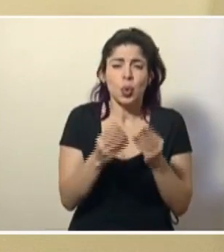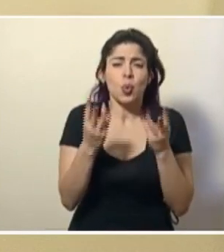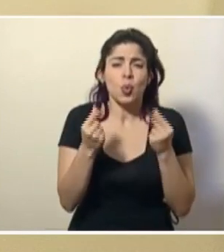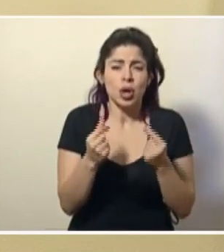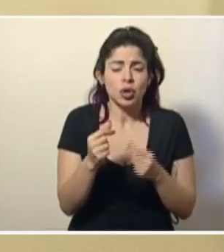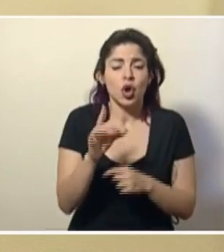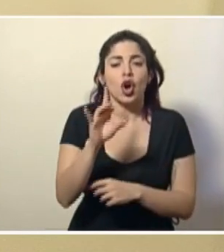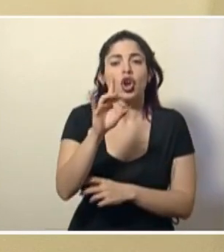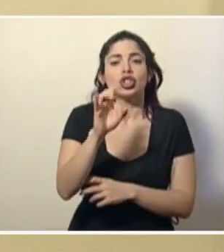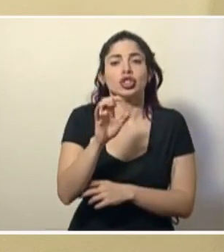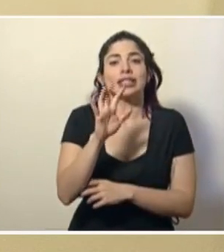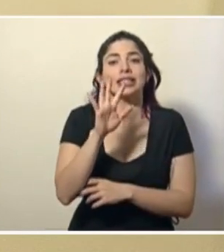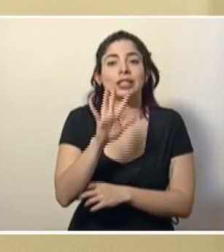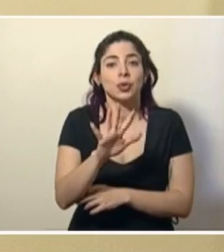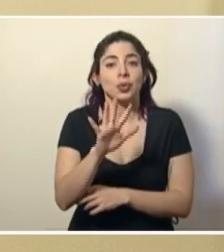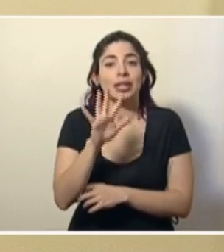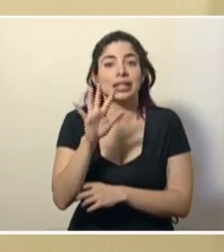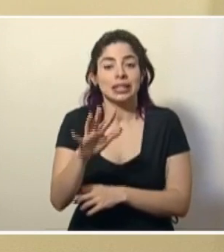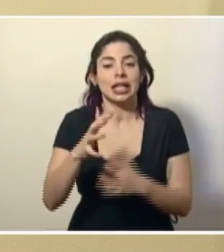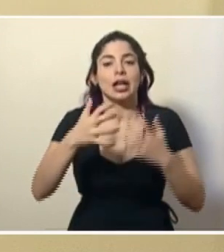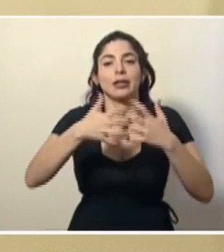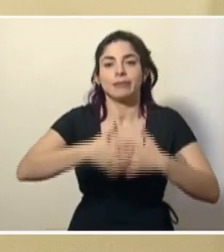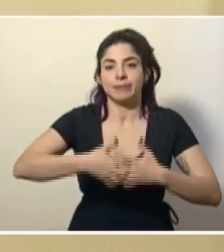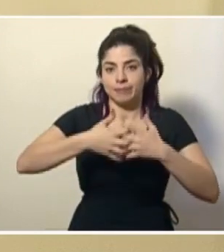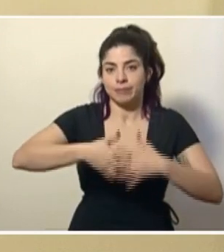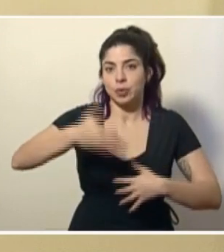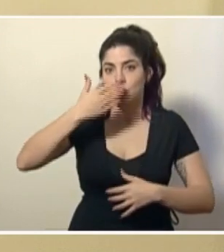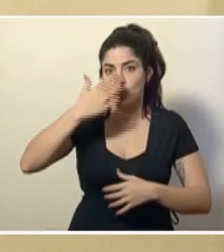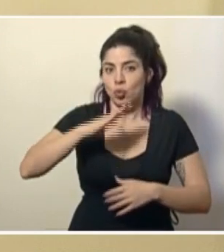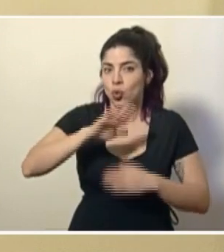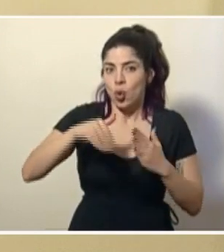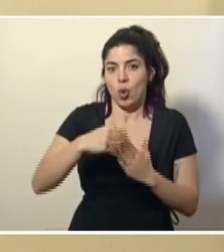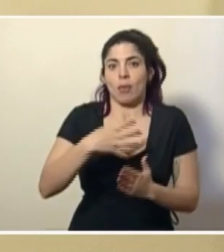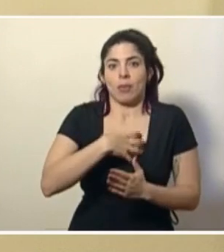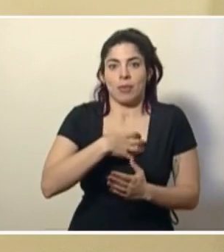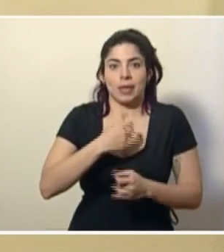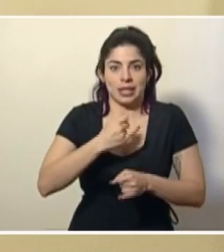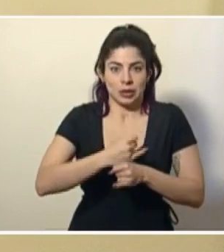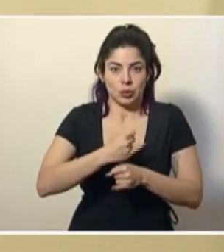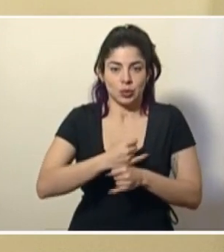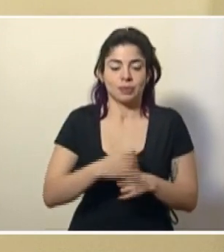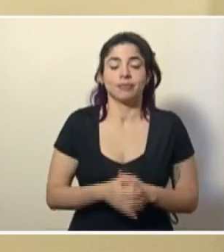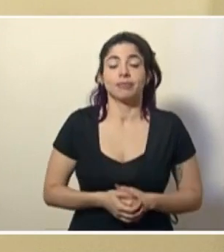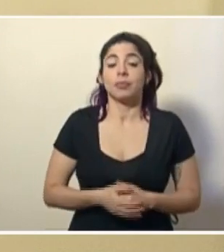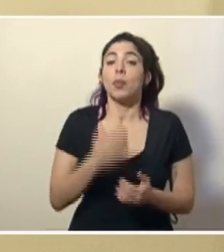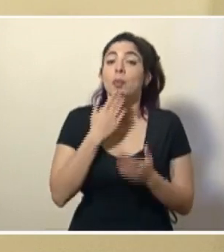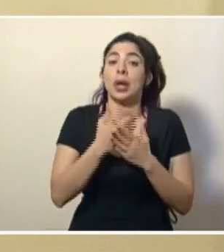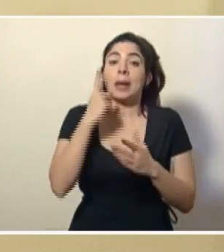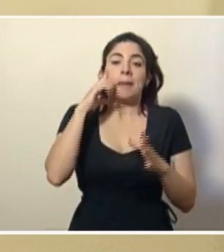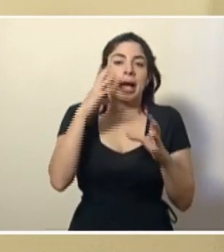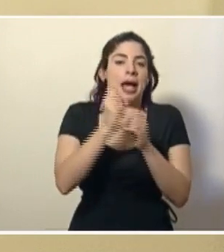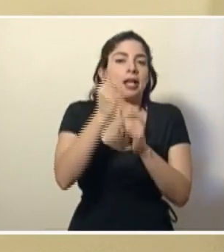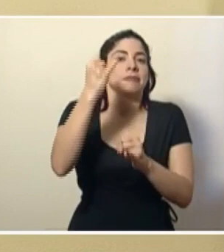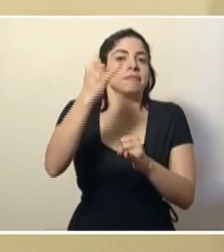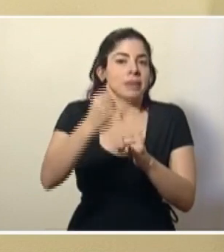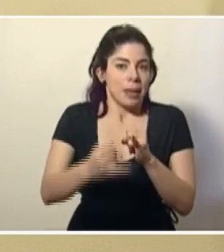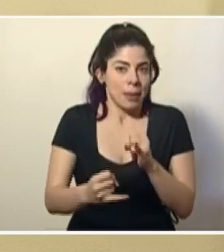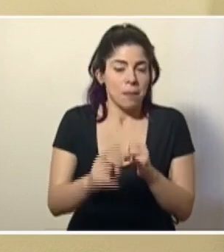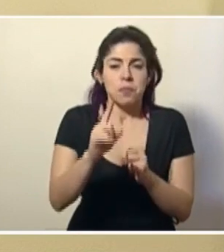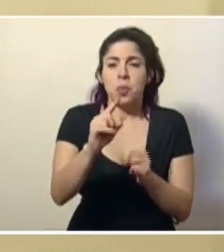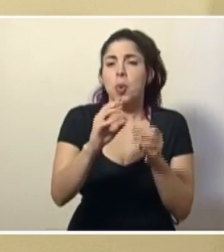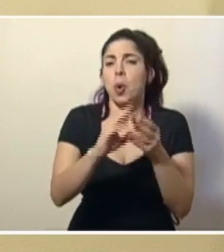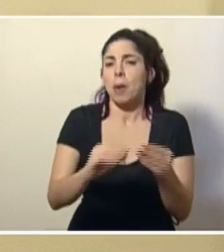de 855 ventiladores en la institución. Y bueno, y termino con